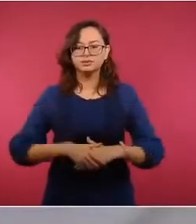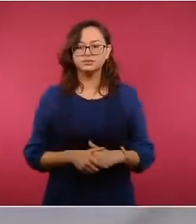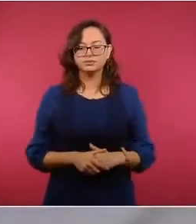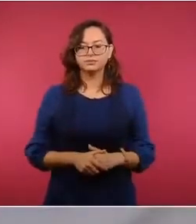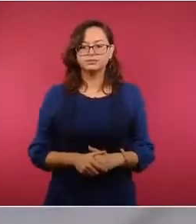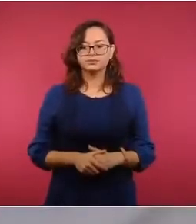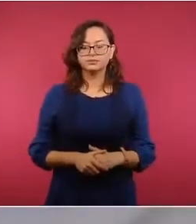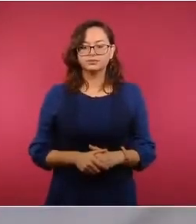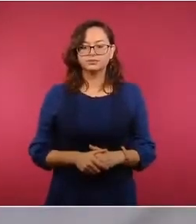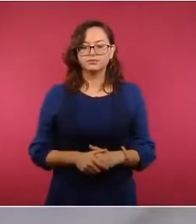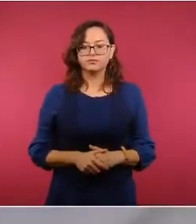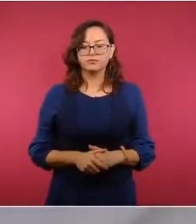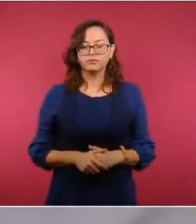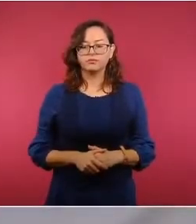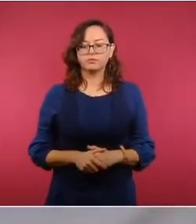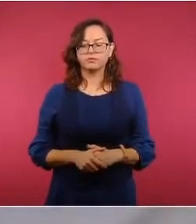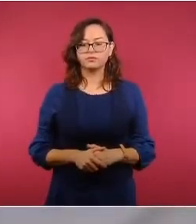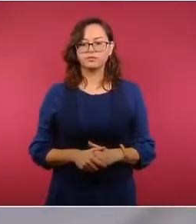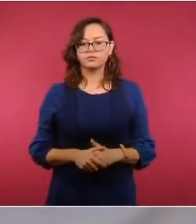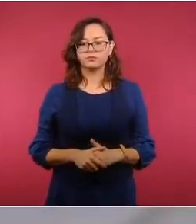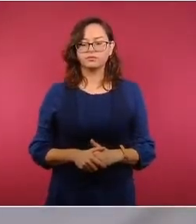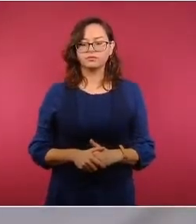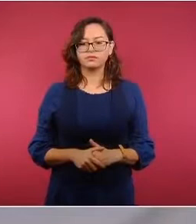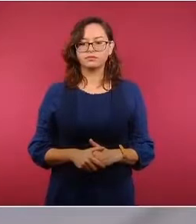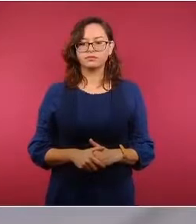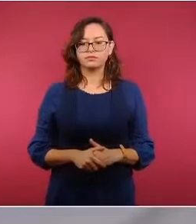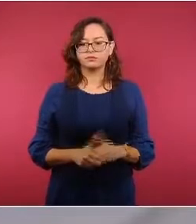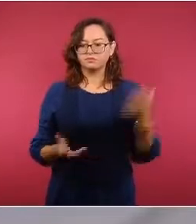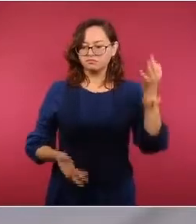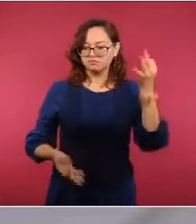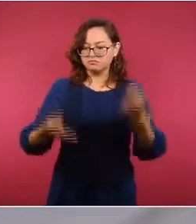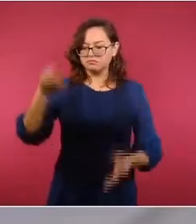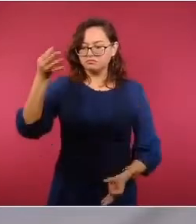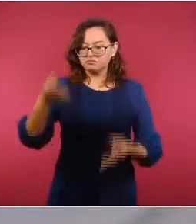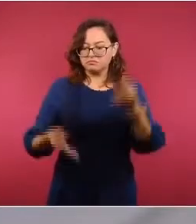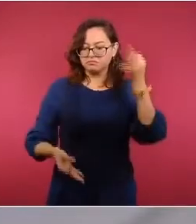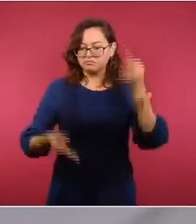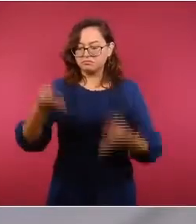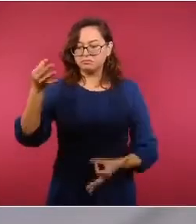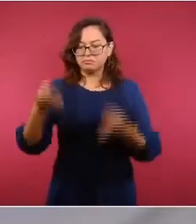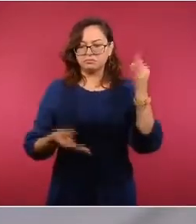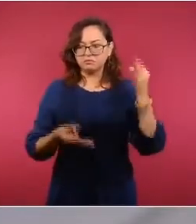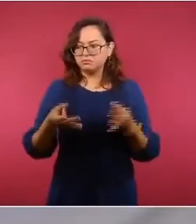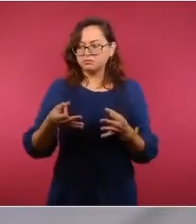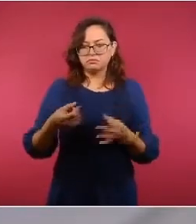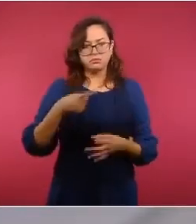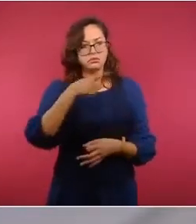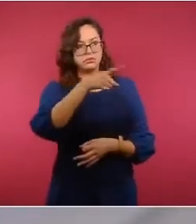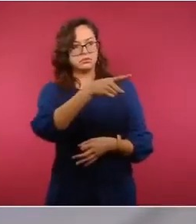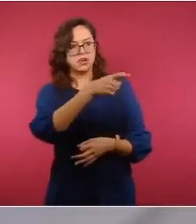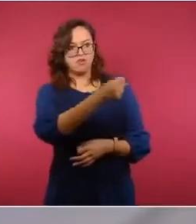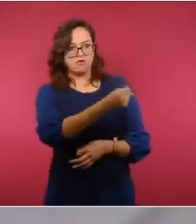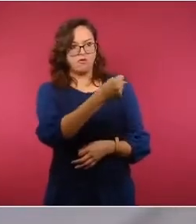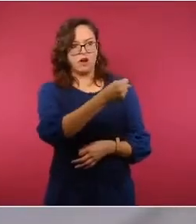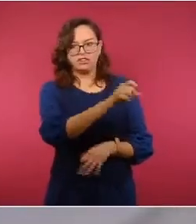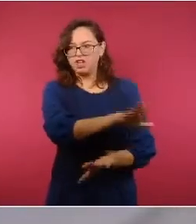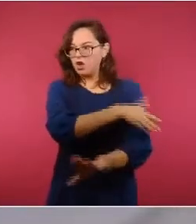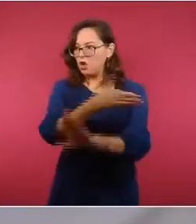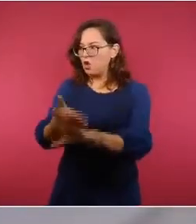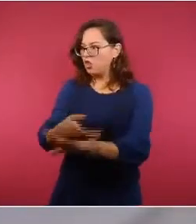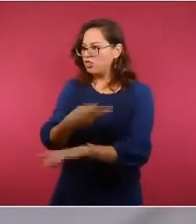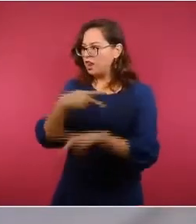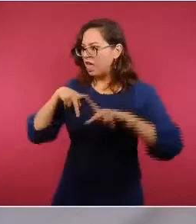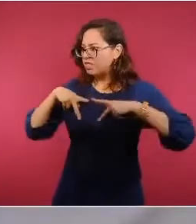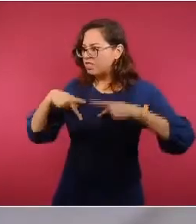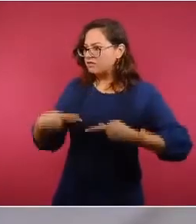que haya tribunales que defiendan al débil de los abusos que comete el fuerte.